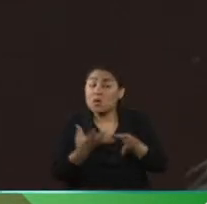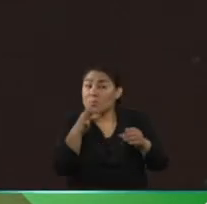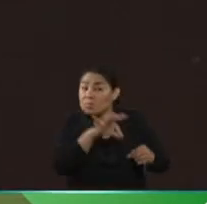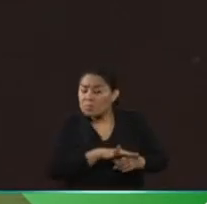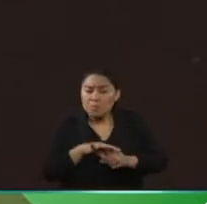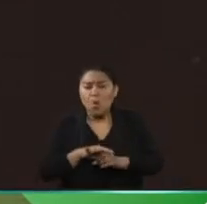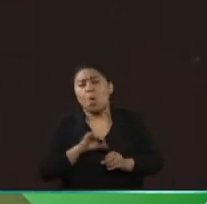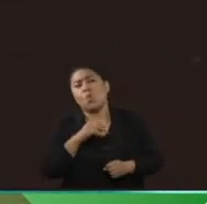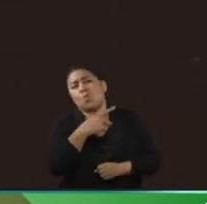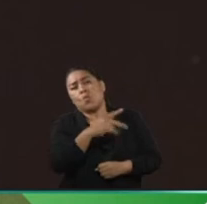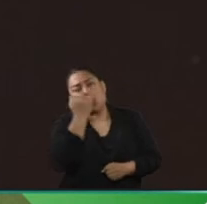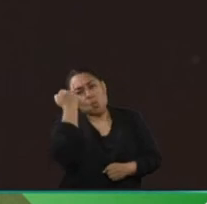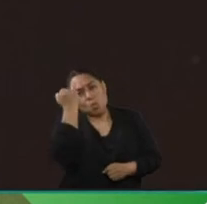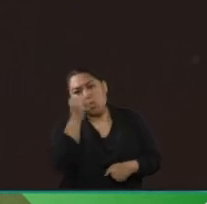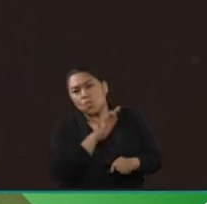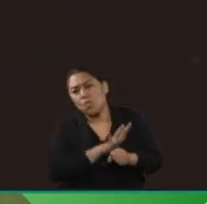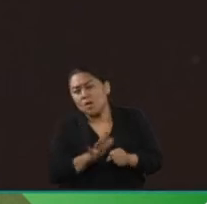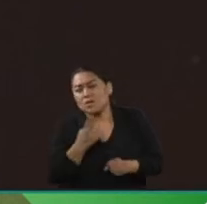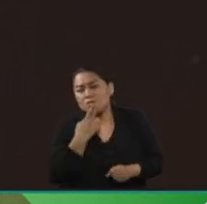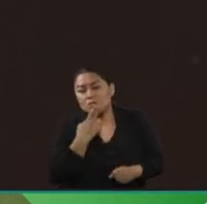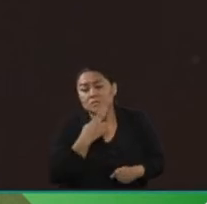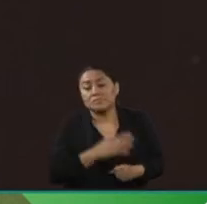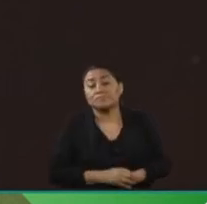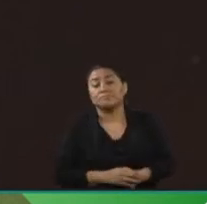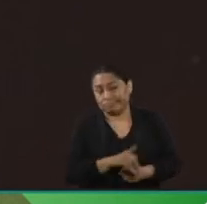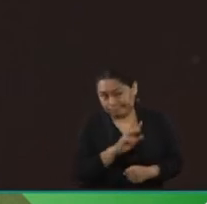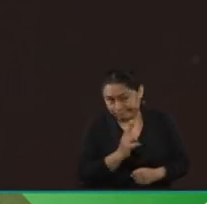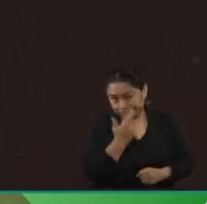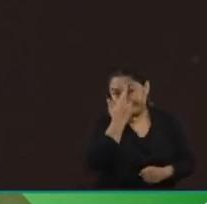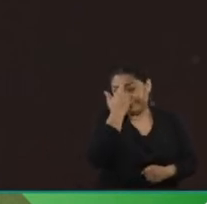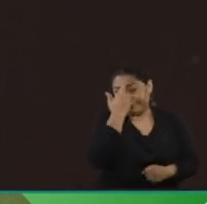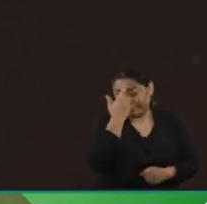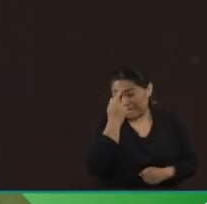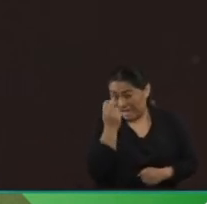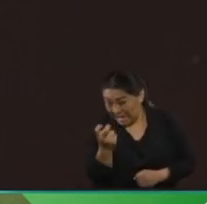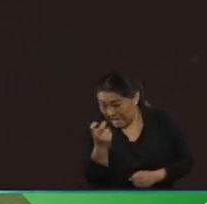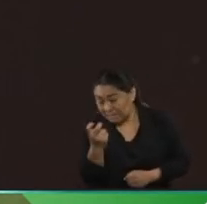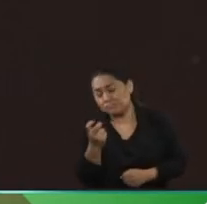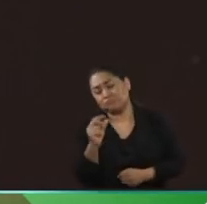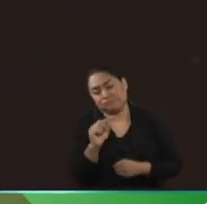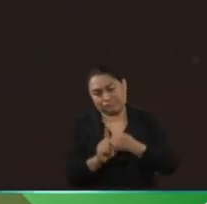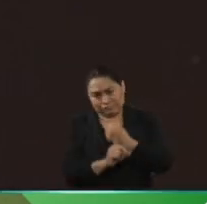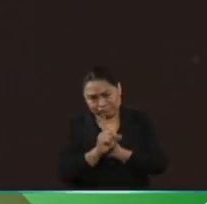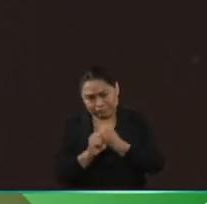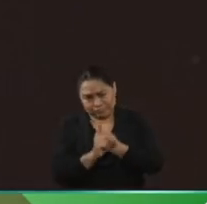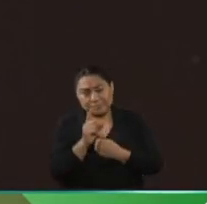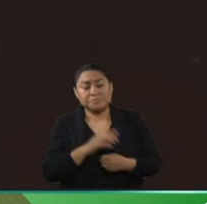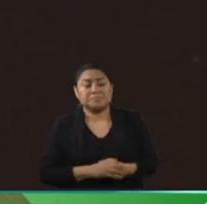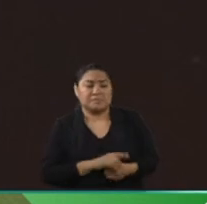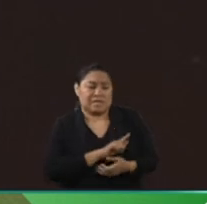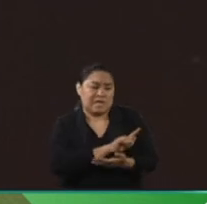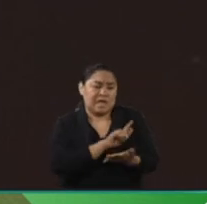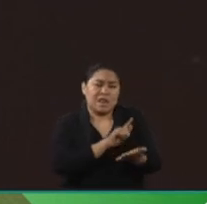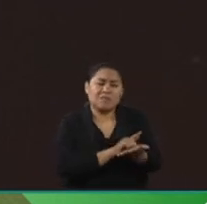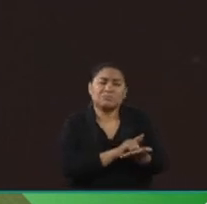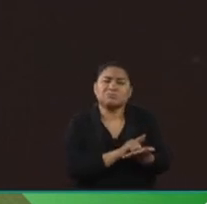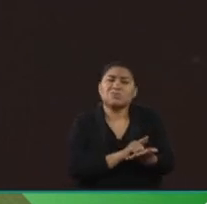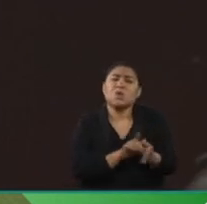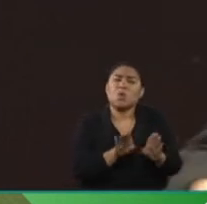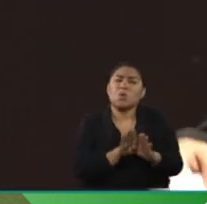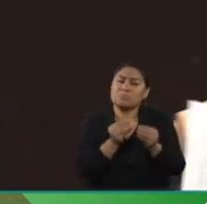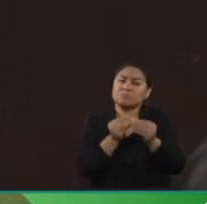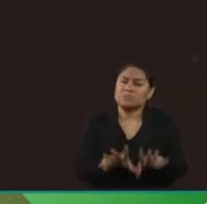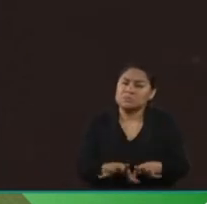o qué criterio se va a utilizar de mí se van a acordar que este tema va a ser un caos y el dictamen viola la autonomía de los poderes de